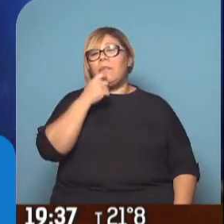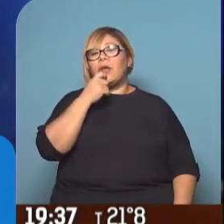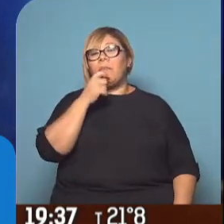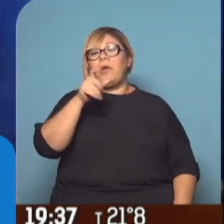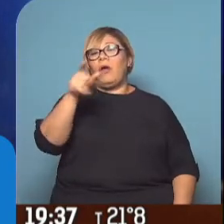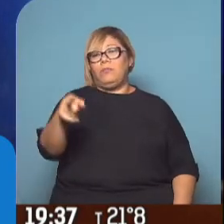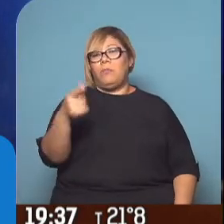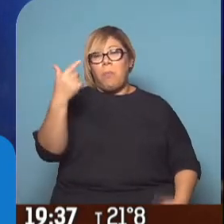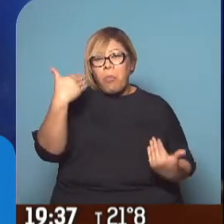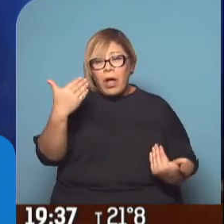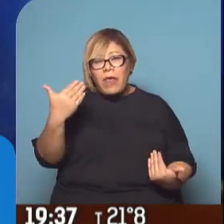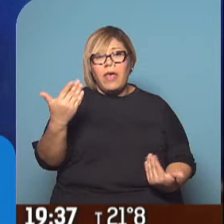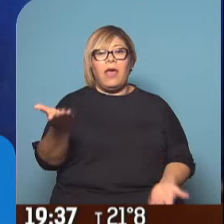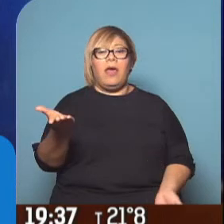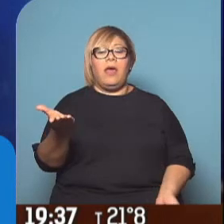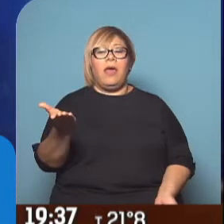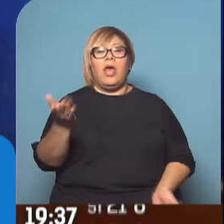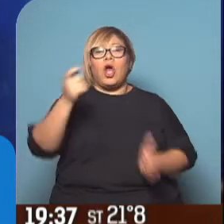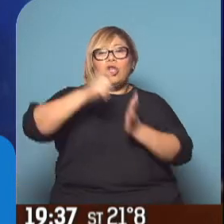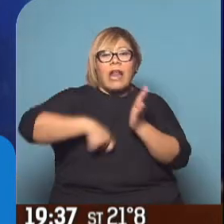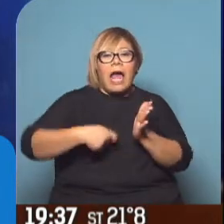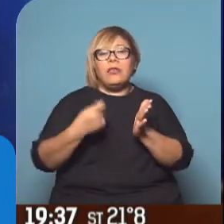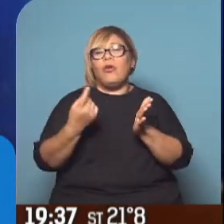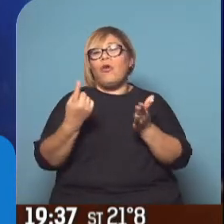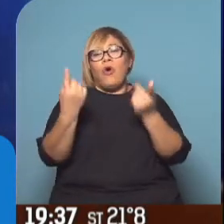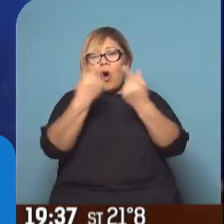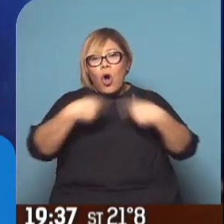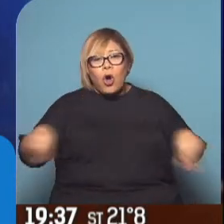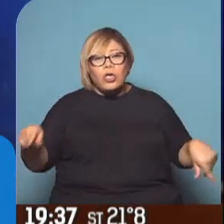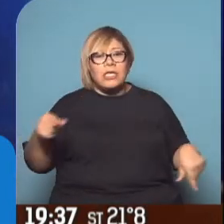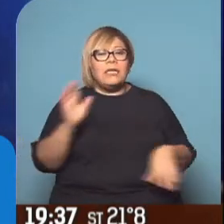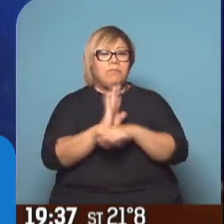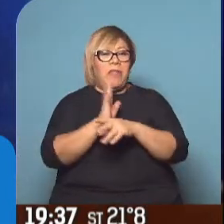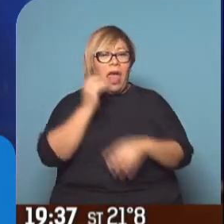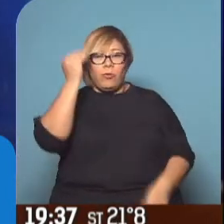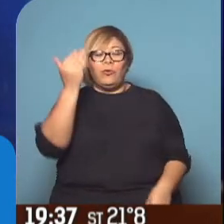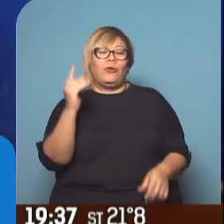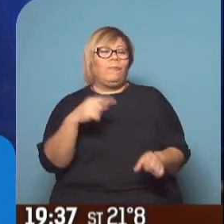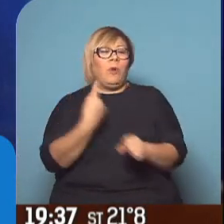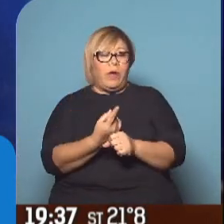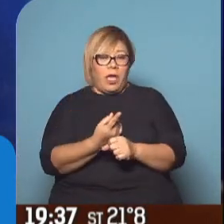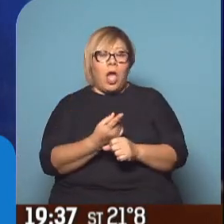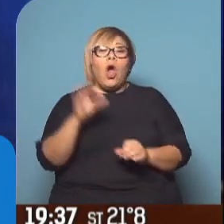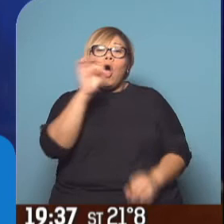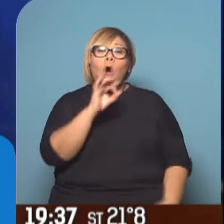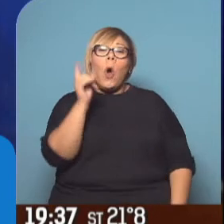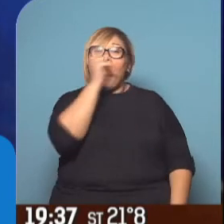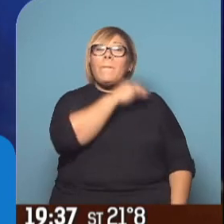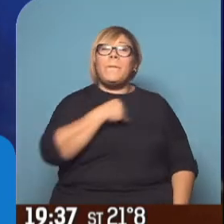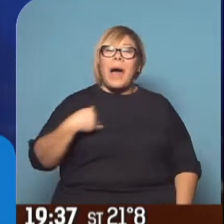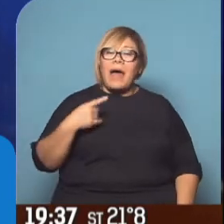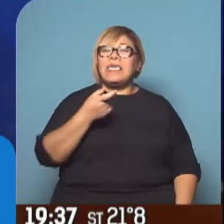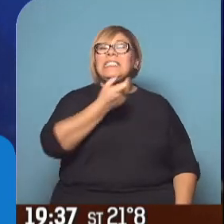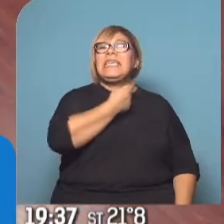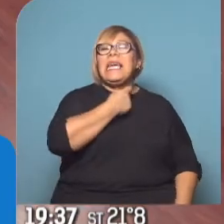tiene capacidad civil para celebrar contratos, es decir, según el área en el que estemos hablando. O los padres son los que están. Es decir, me parece que